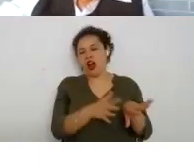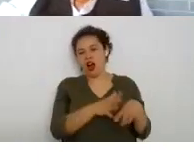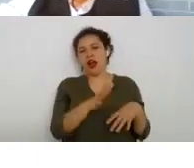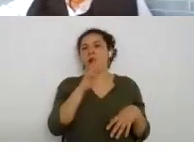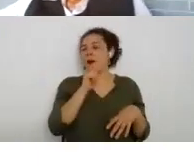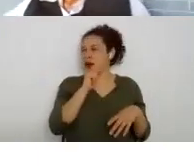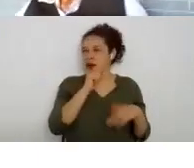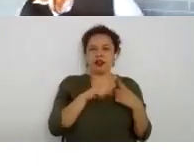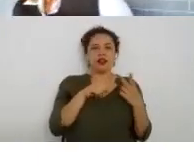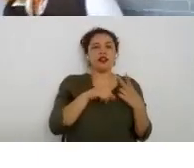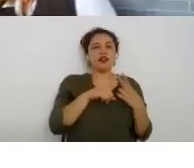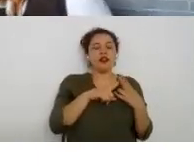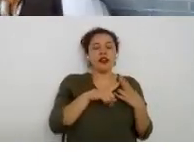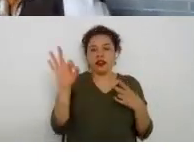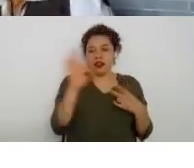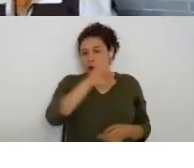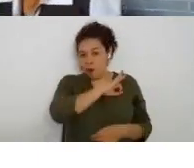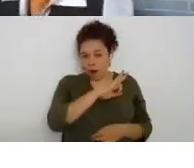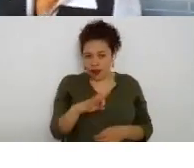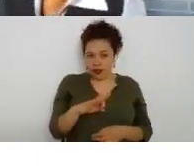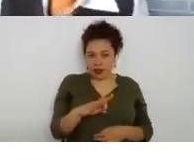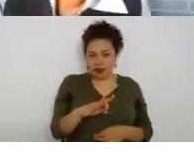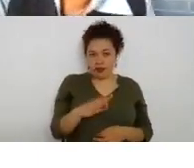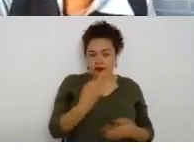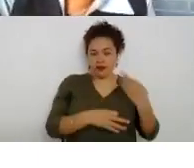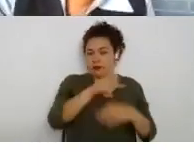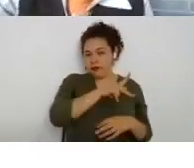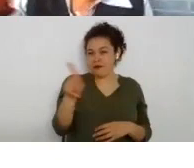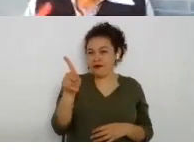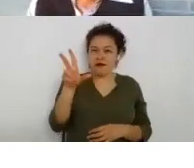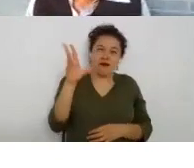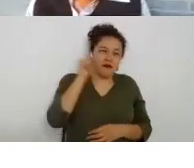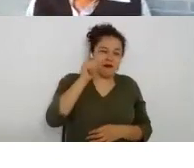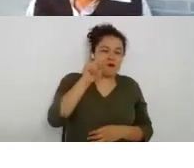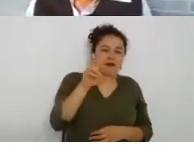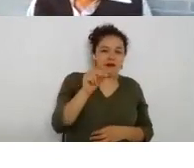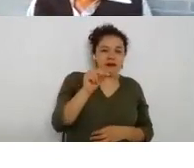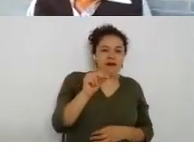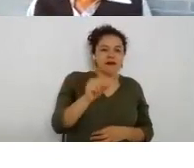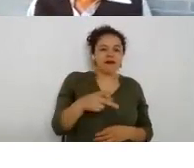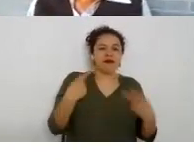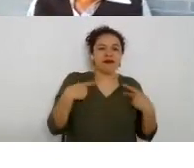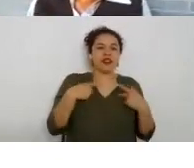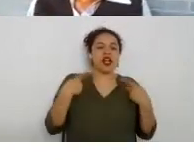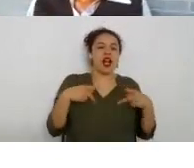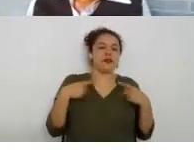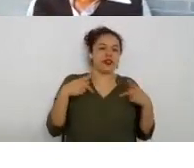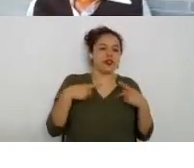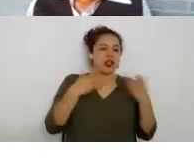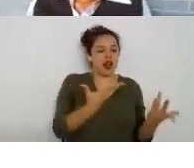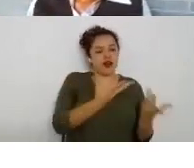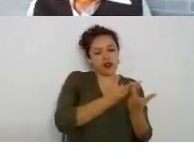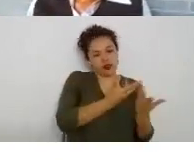y, de ser posible, no en todos los casos va a ser posible, llevarla a la víctima con nosotros. ¿De